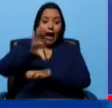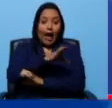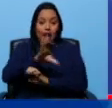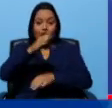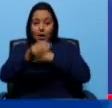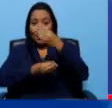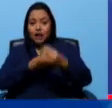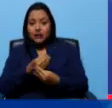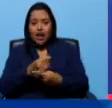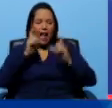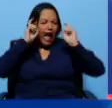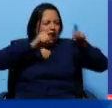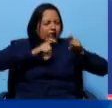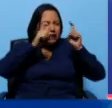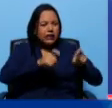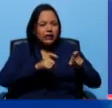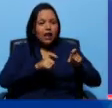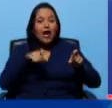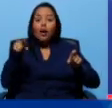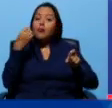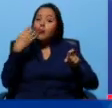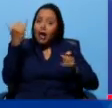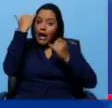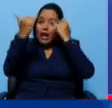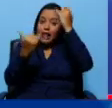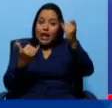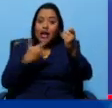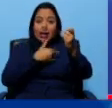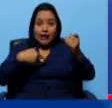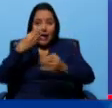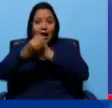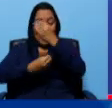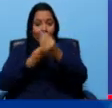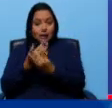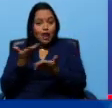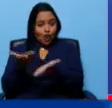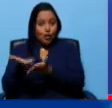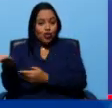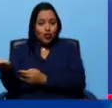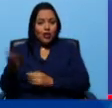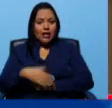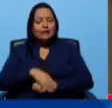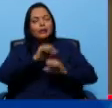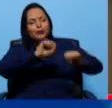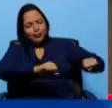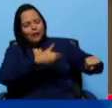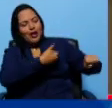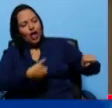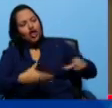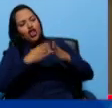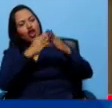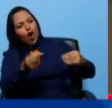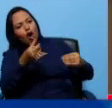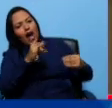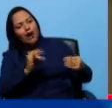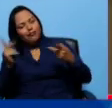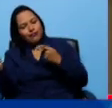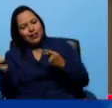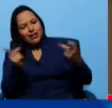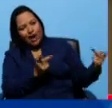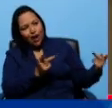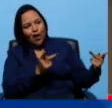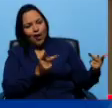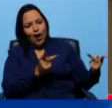vengan a enseñar, eso es una belleza, ellos quieren hacerlo, Gabriela. Correcto, presidente. Todos están cordialmente invitados